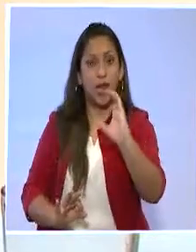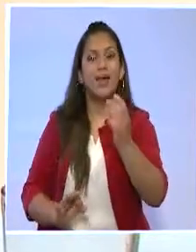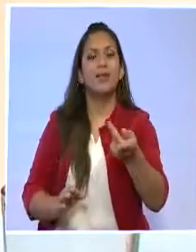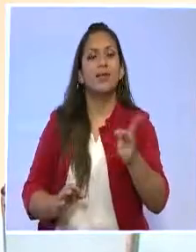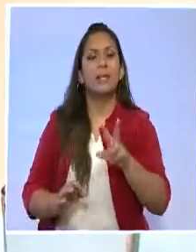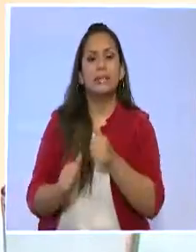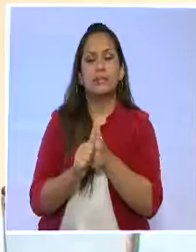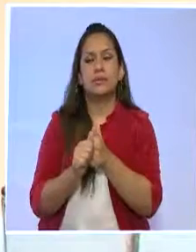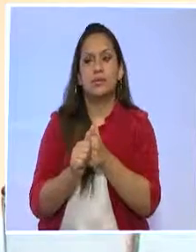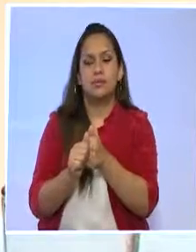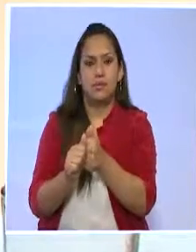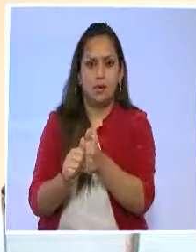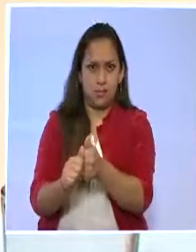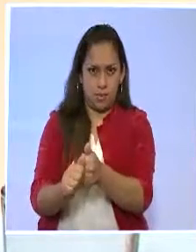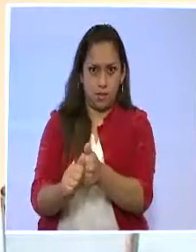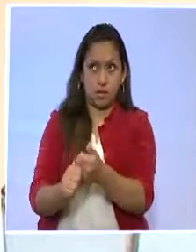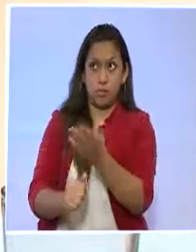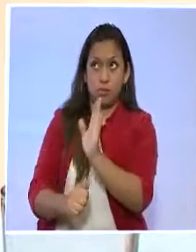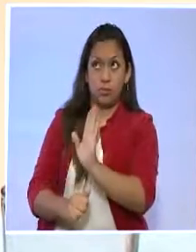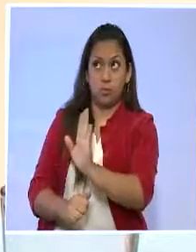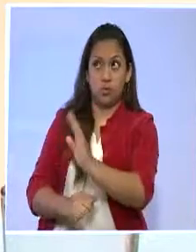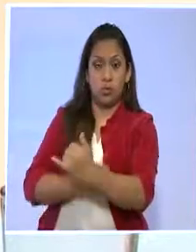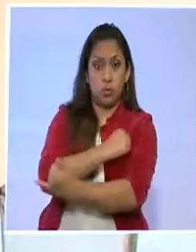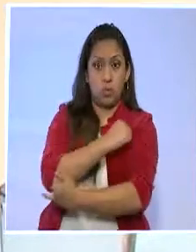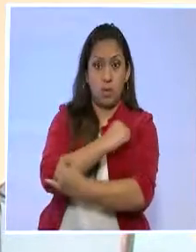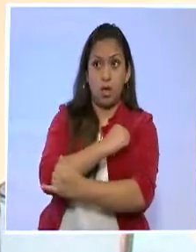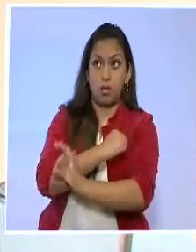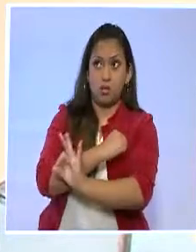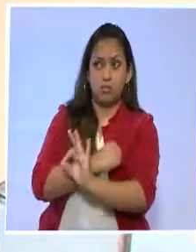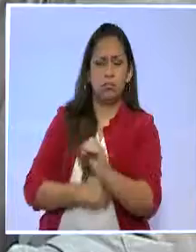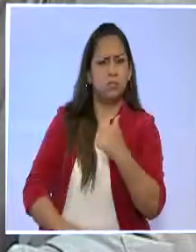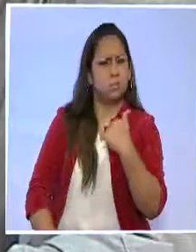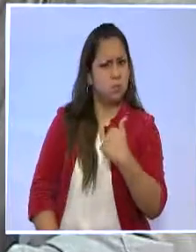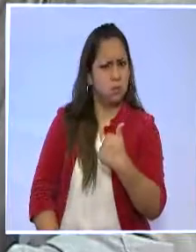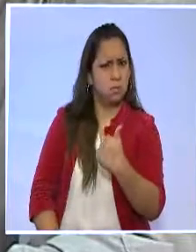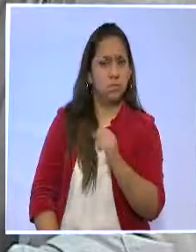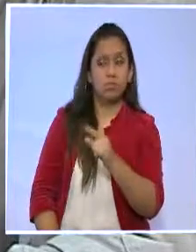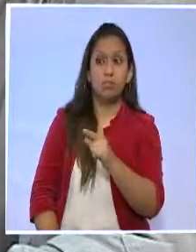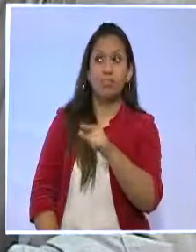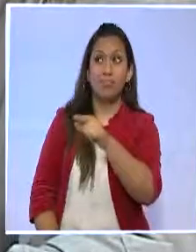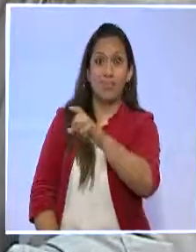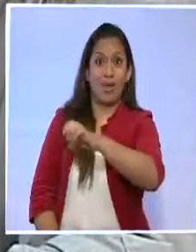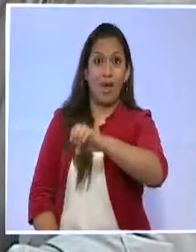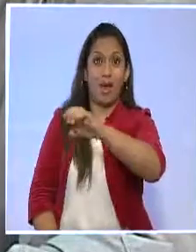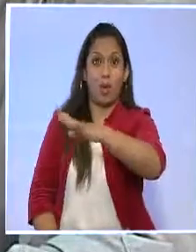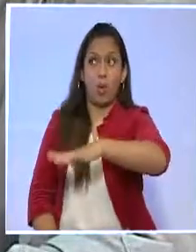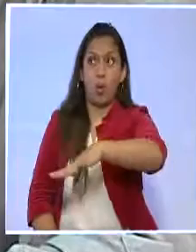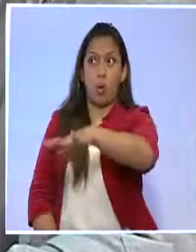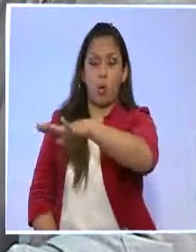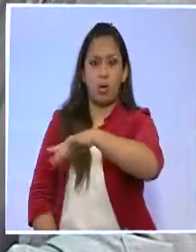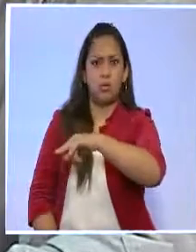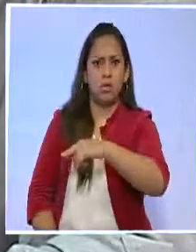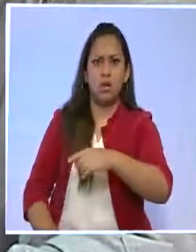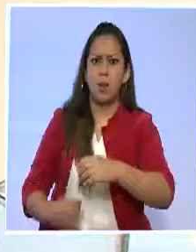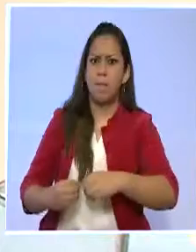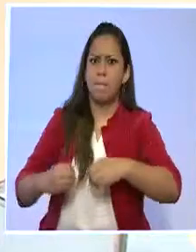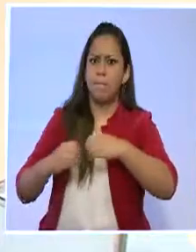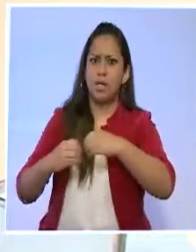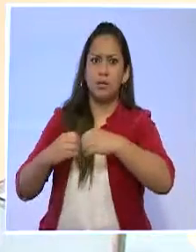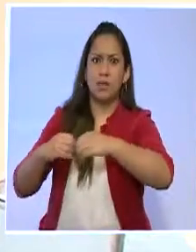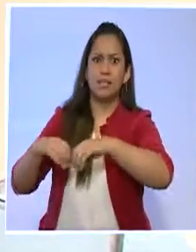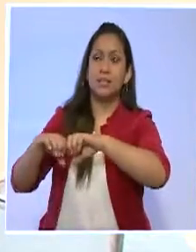herramienta belarrús tiene una condición muy especial y es que belarrús en la región euroasiática son uno de los mayores proveedores de maquinaria